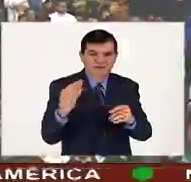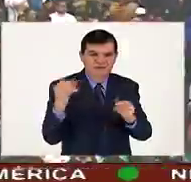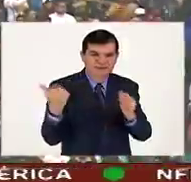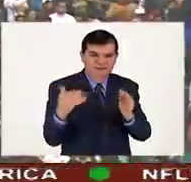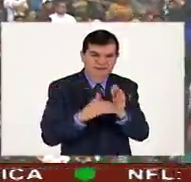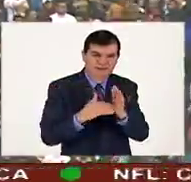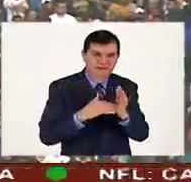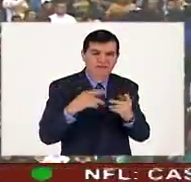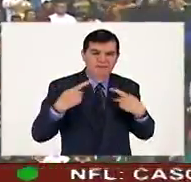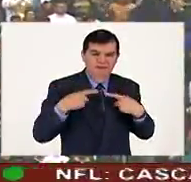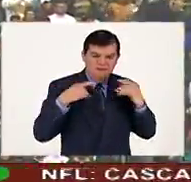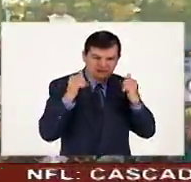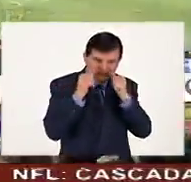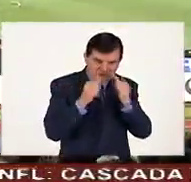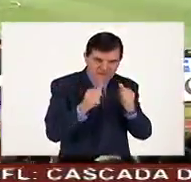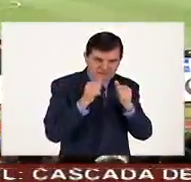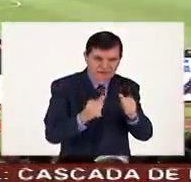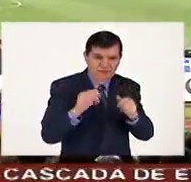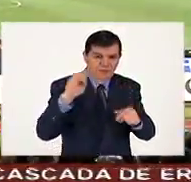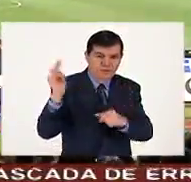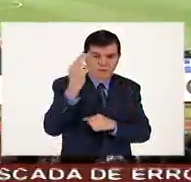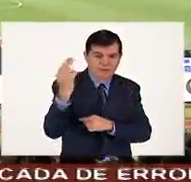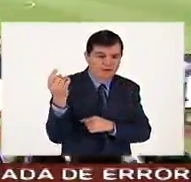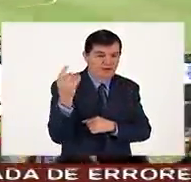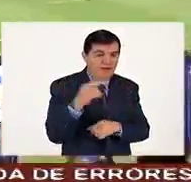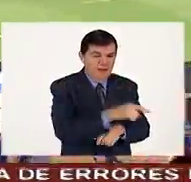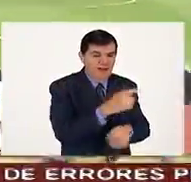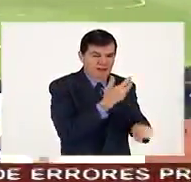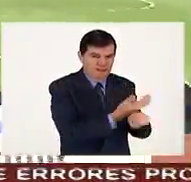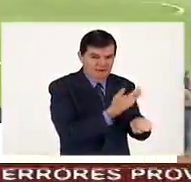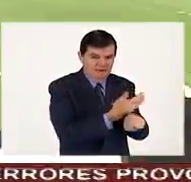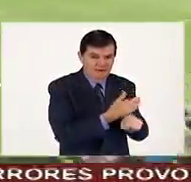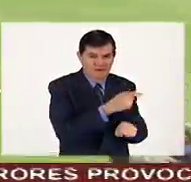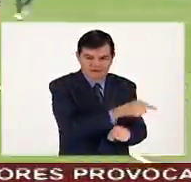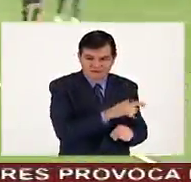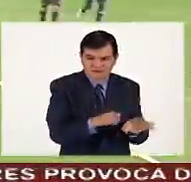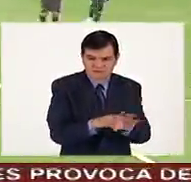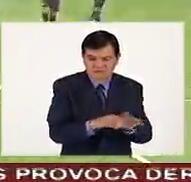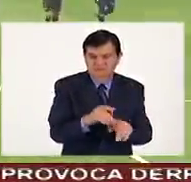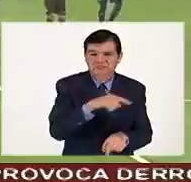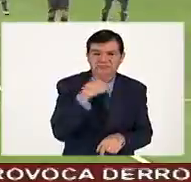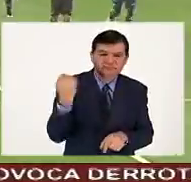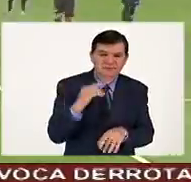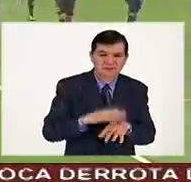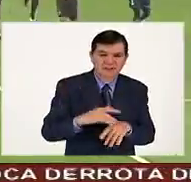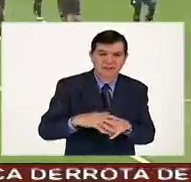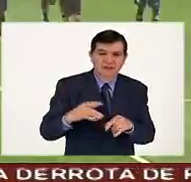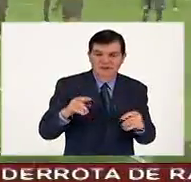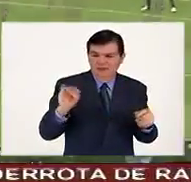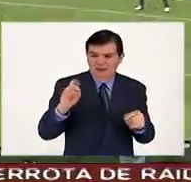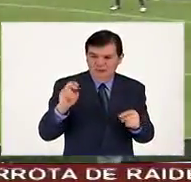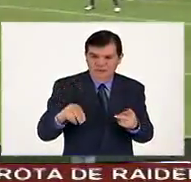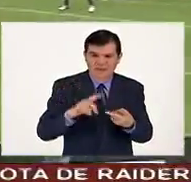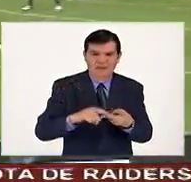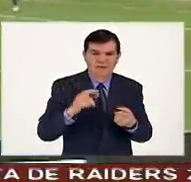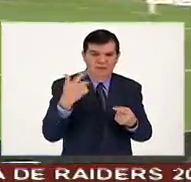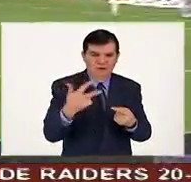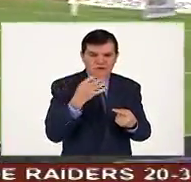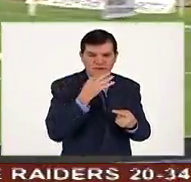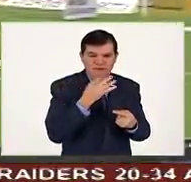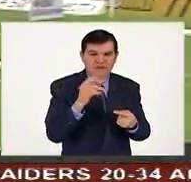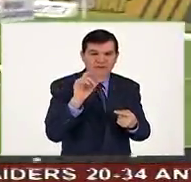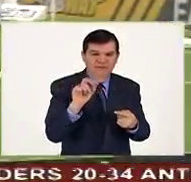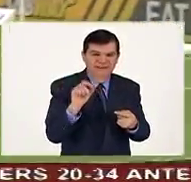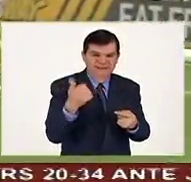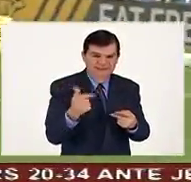en el Estadio Olímpico Universitario. Los Pumas se enfrentaron al América. Los de Coapa vendieron cara a la derrota. Con goles de Carlos Darwin Quintero al minuto 8 y al